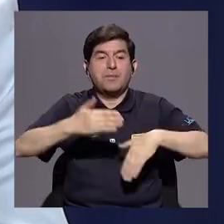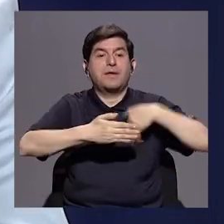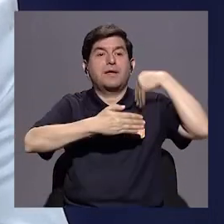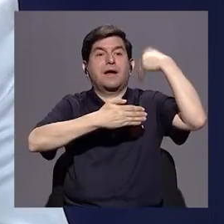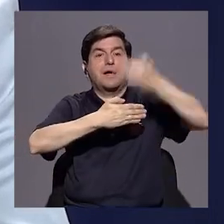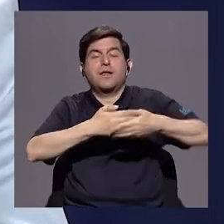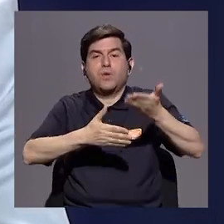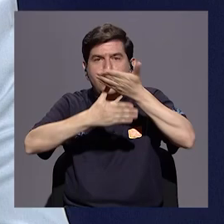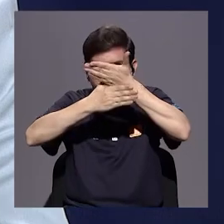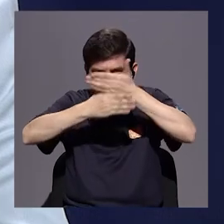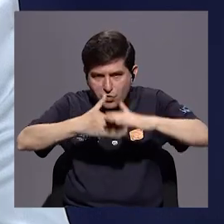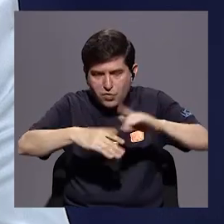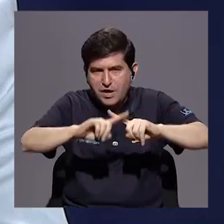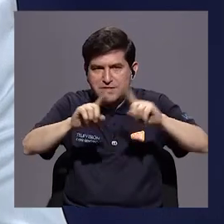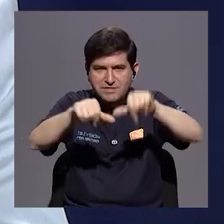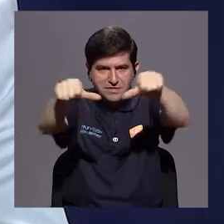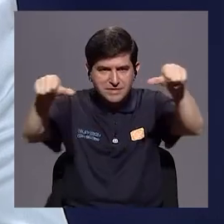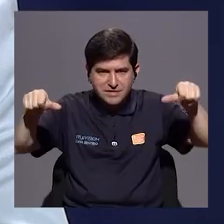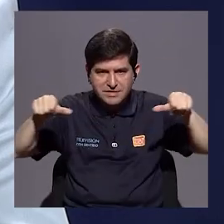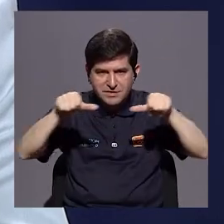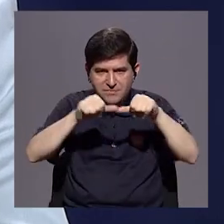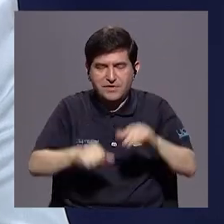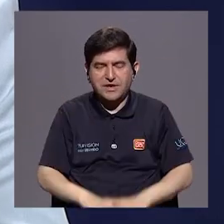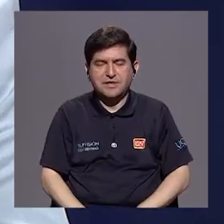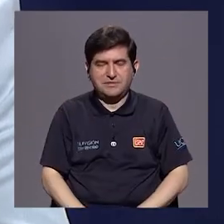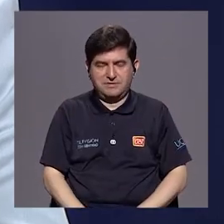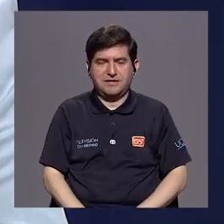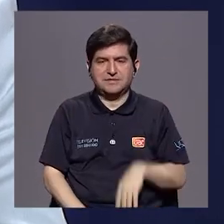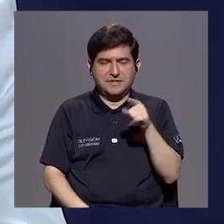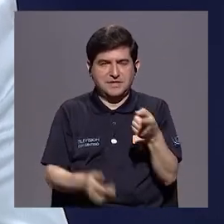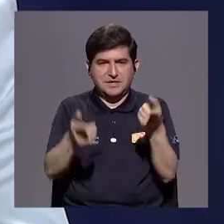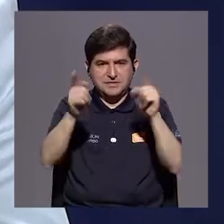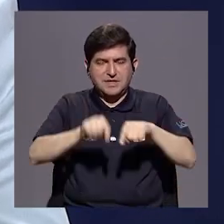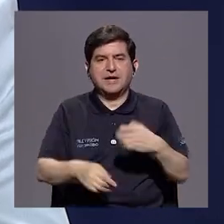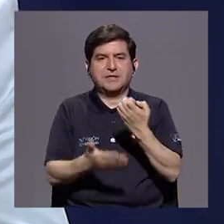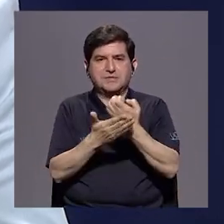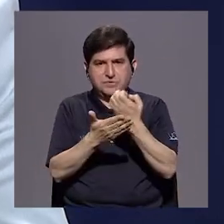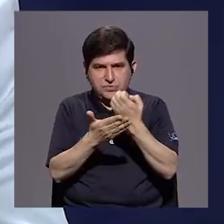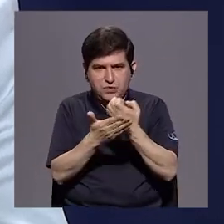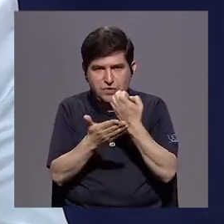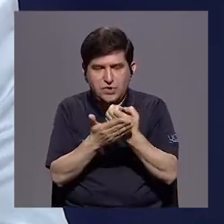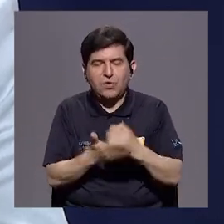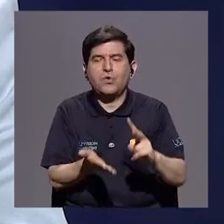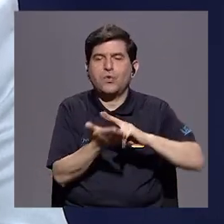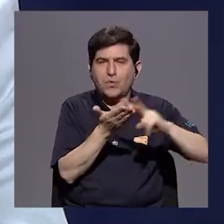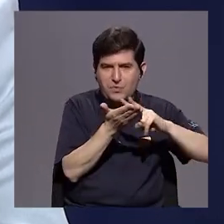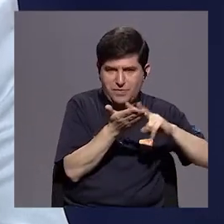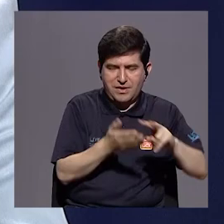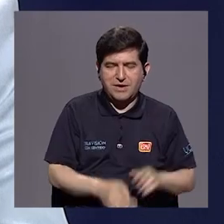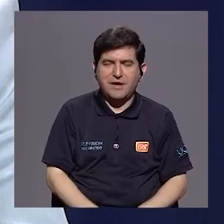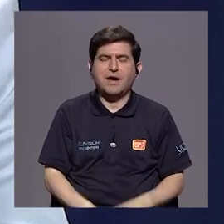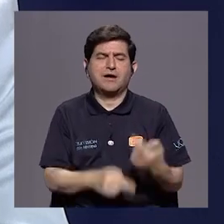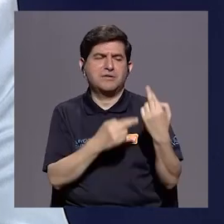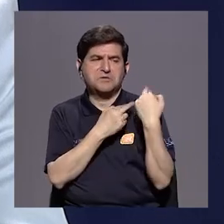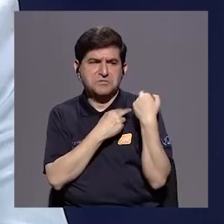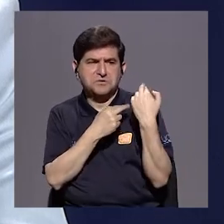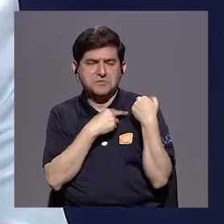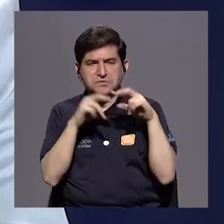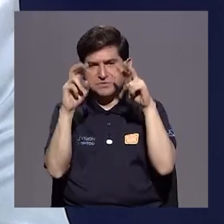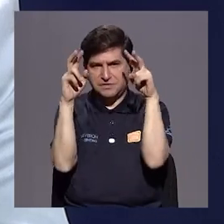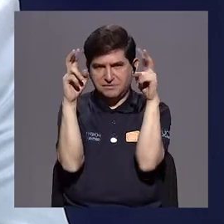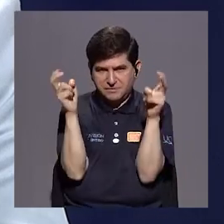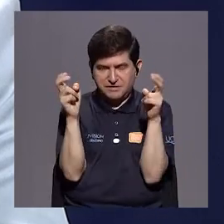se divide en algunas disciplinas o válvulas sub disciplinas de ellas como la economía verde en la que se encarga un poco del